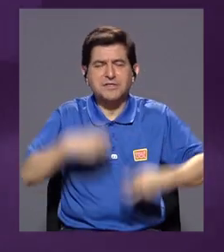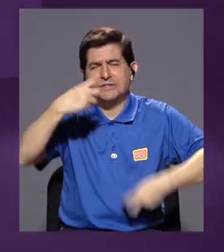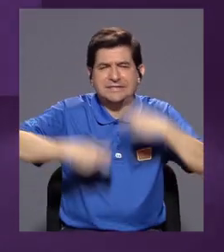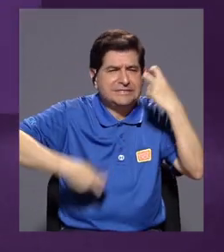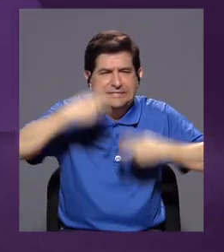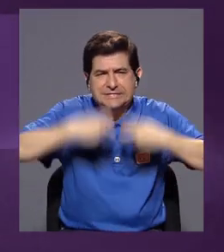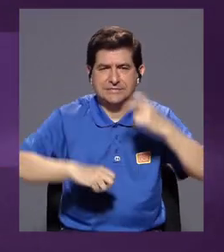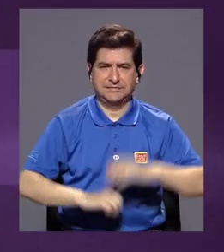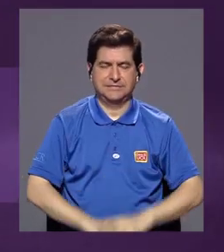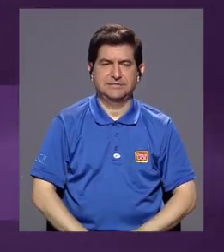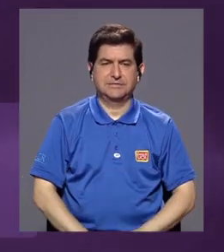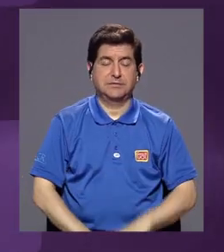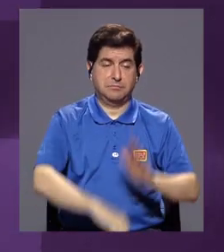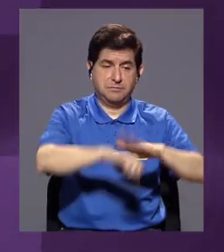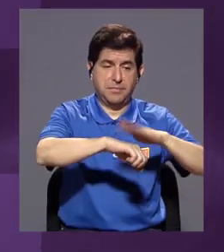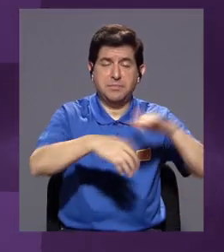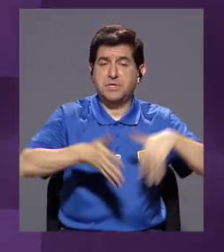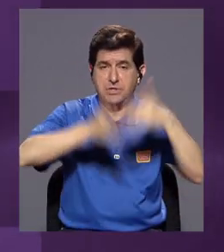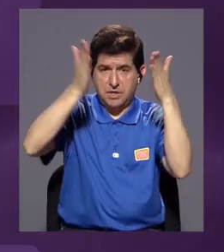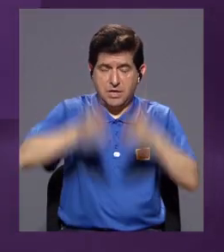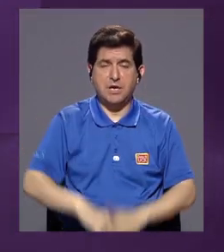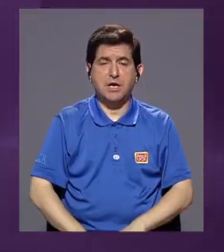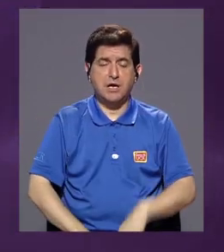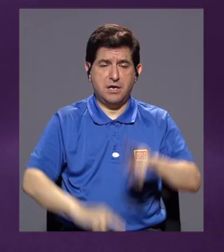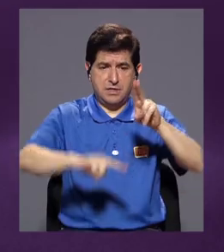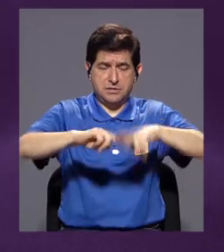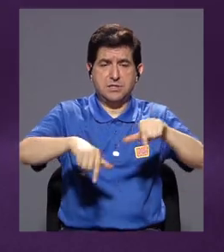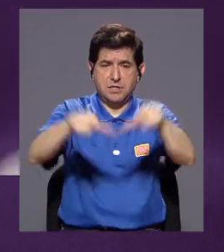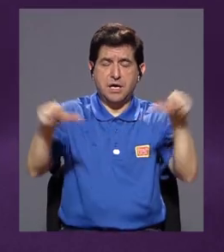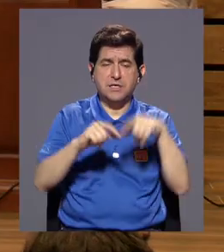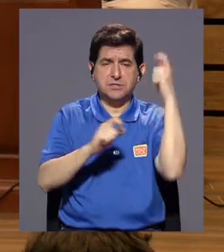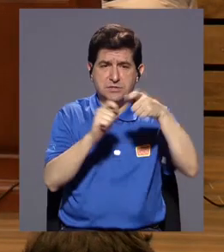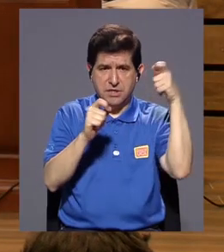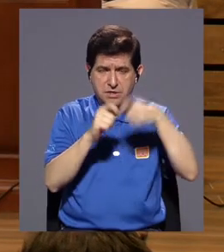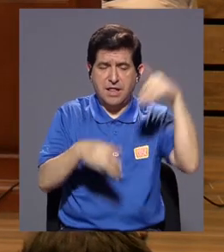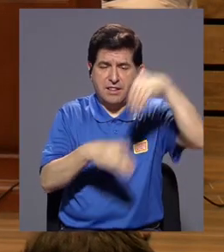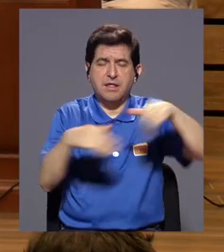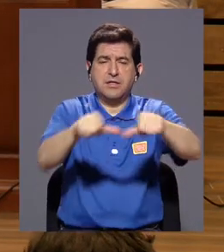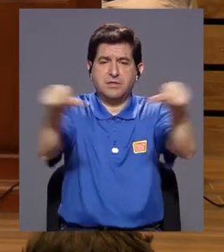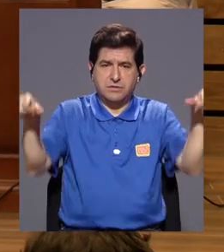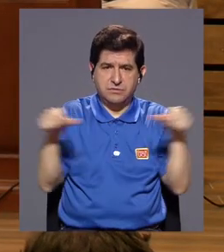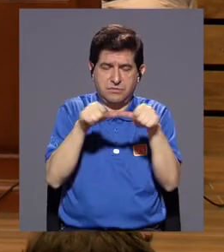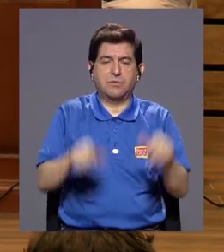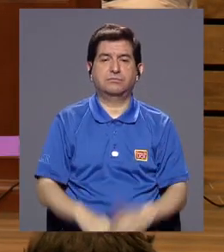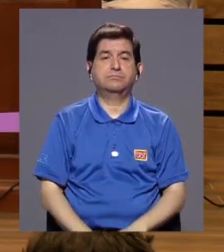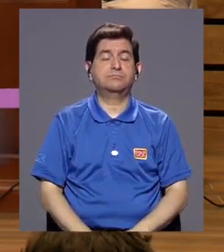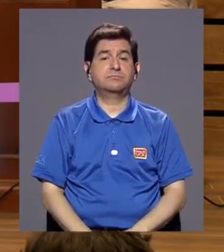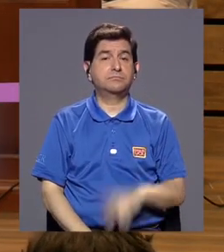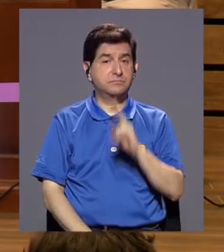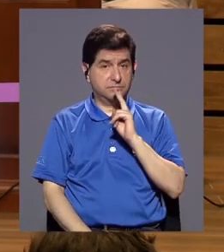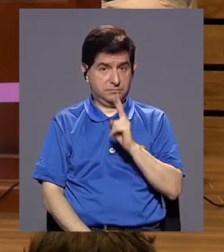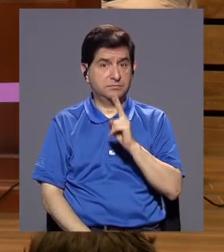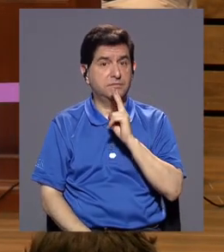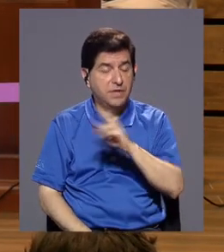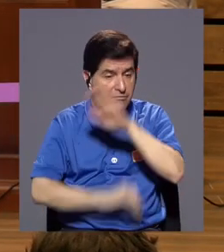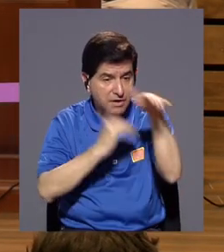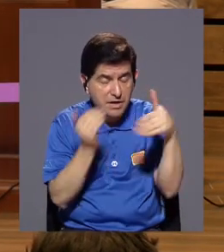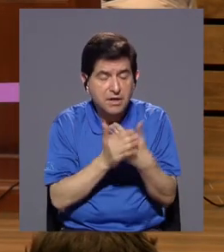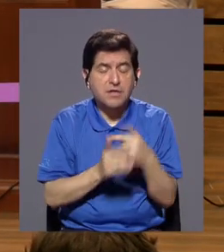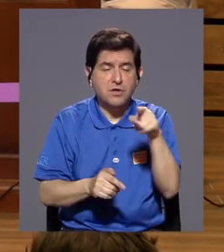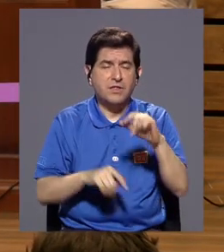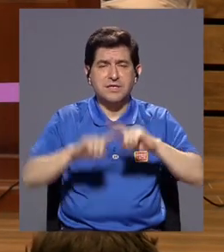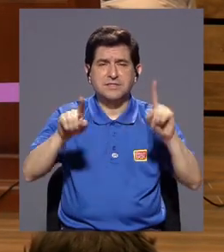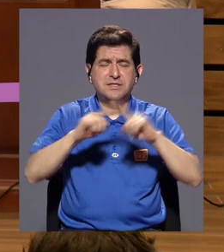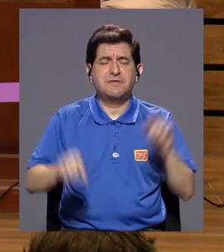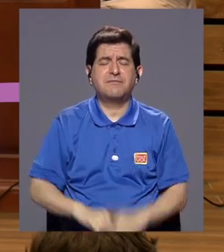al estudiante sentarse en un lugar específico en el aula. Entonces, todas estas adecuaciones que, como ven, no